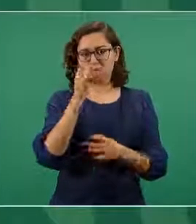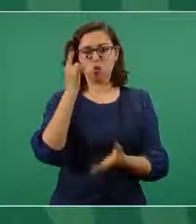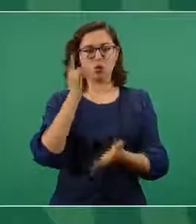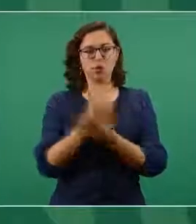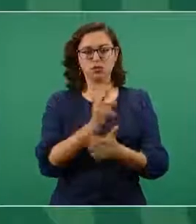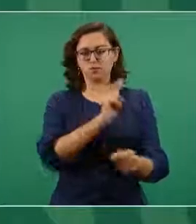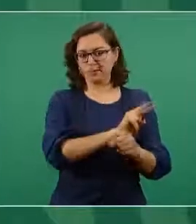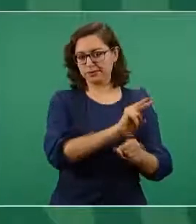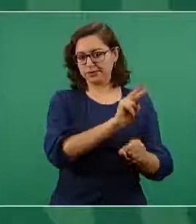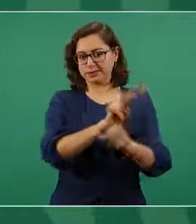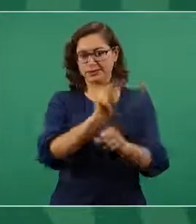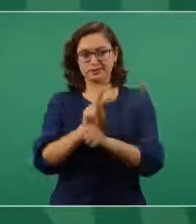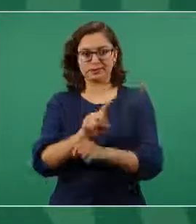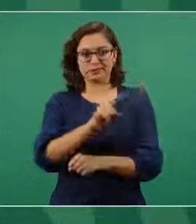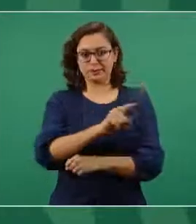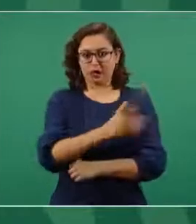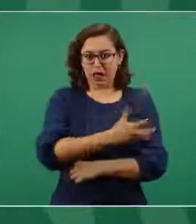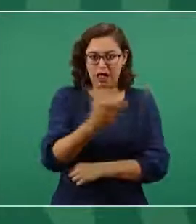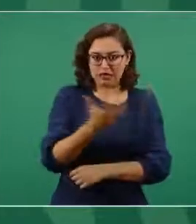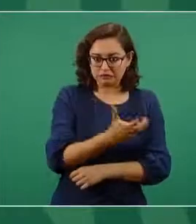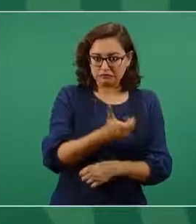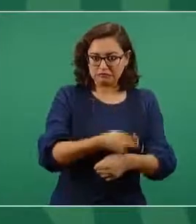no ejecutan,